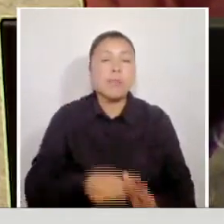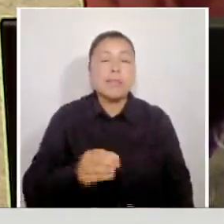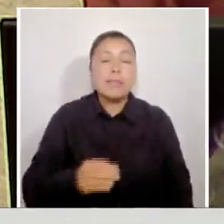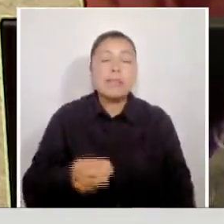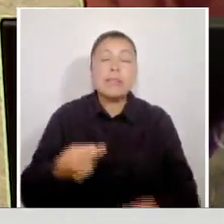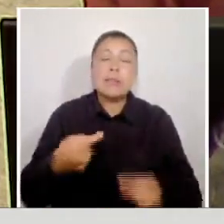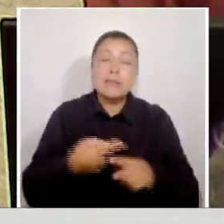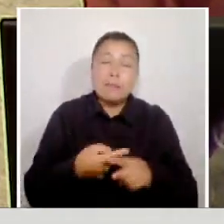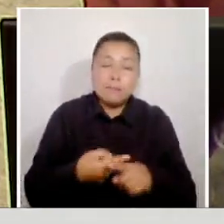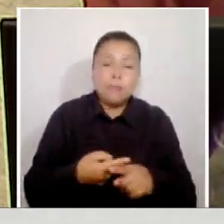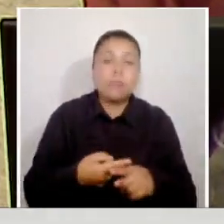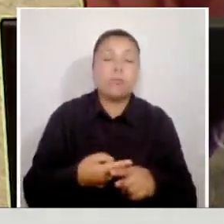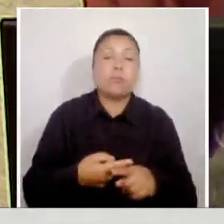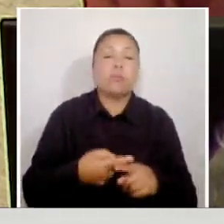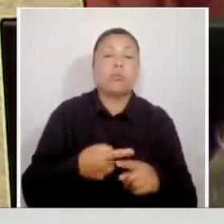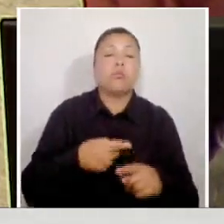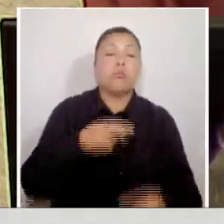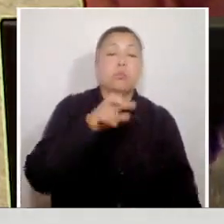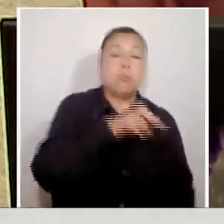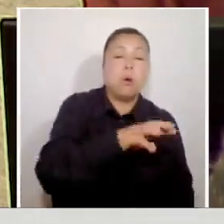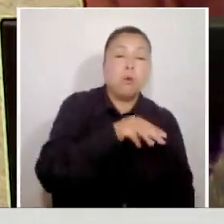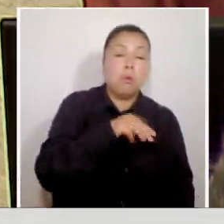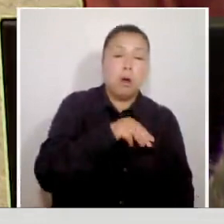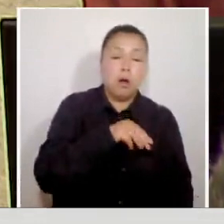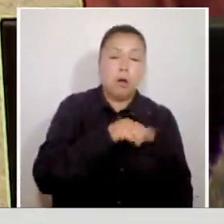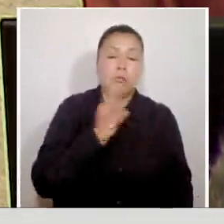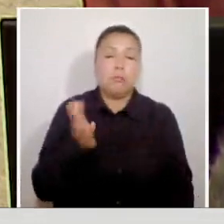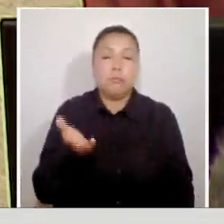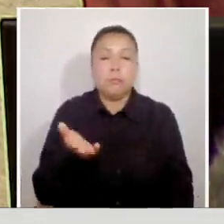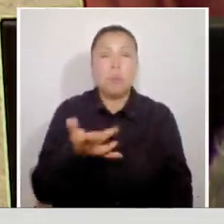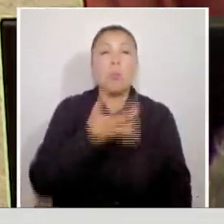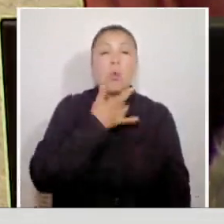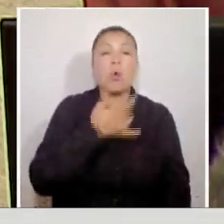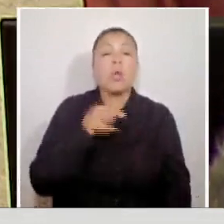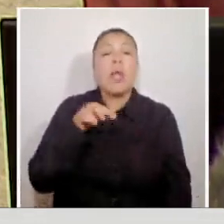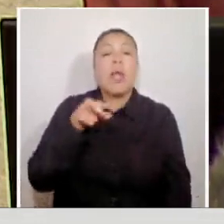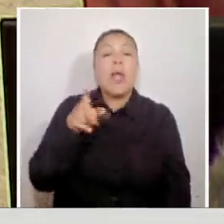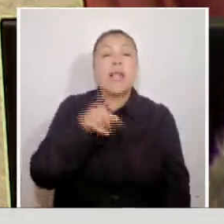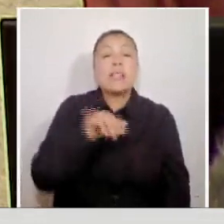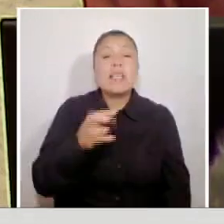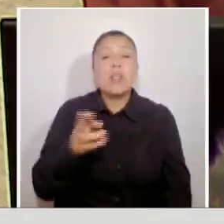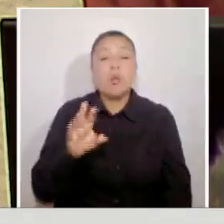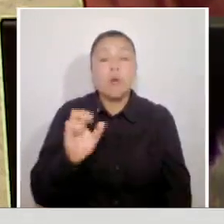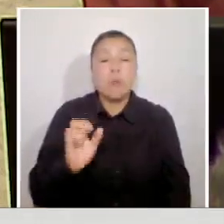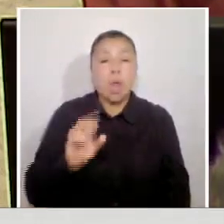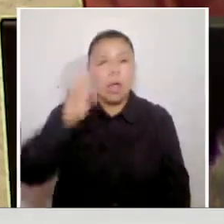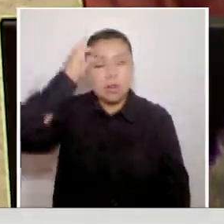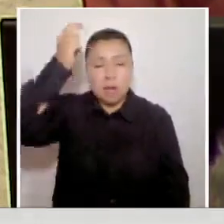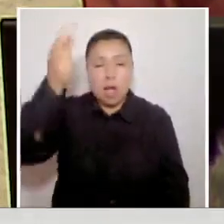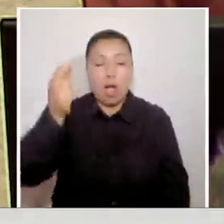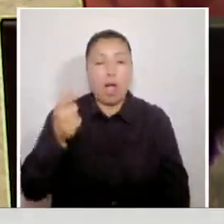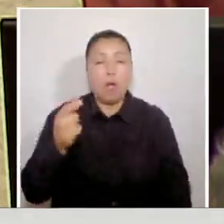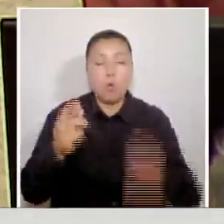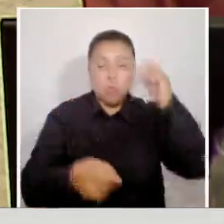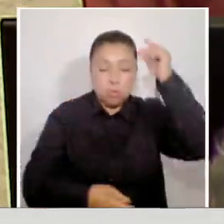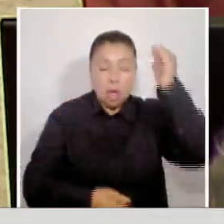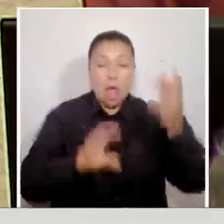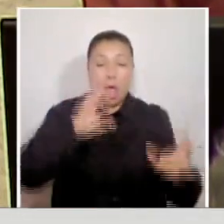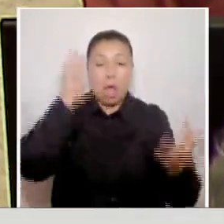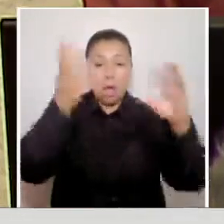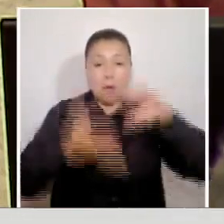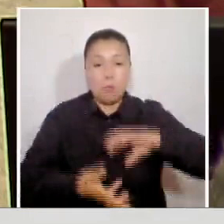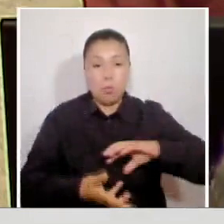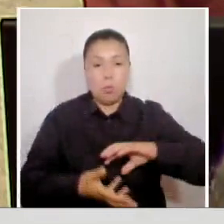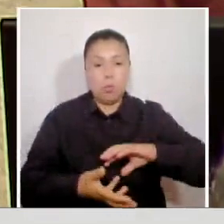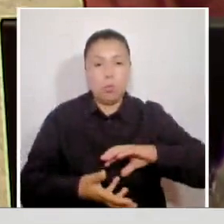uno de sus padres Porque si este síndrome inventado ha servido de algo en el mundo es para dejar